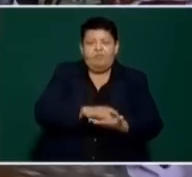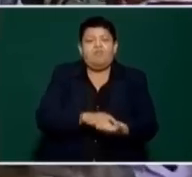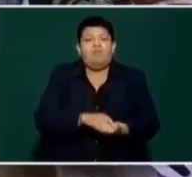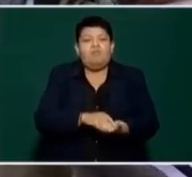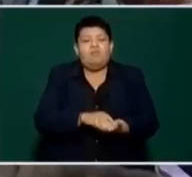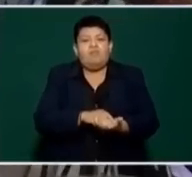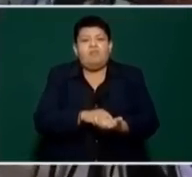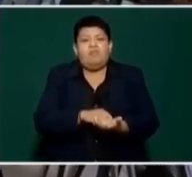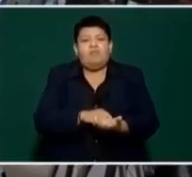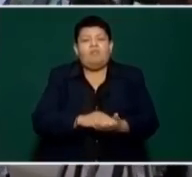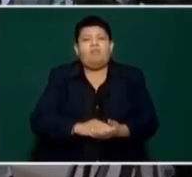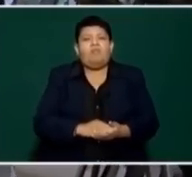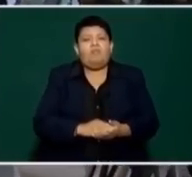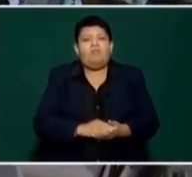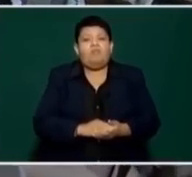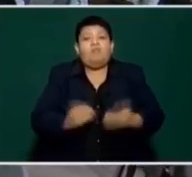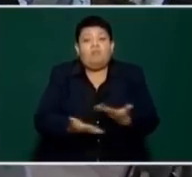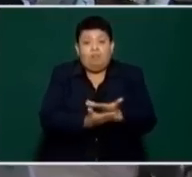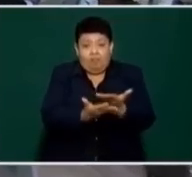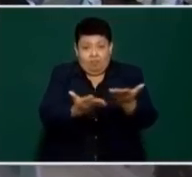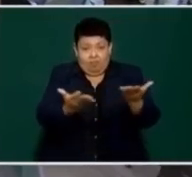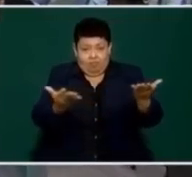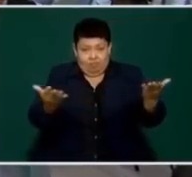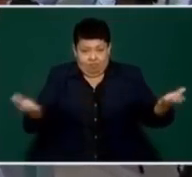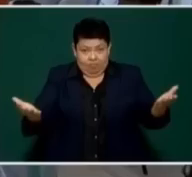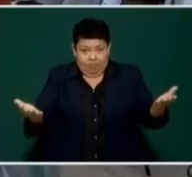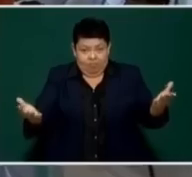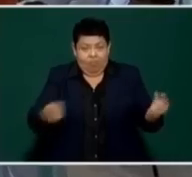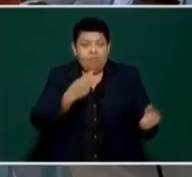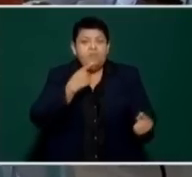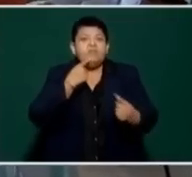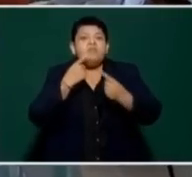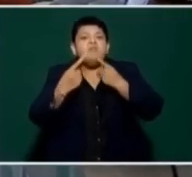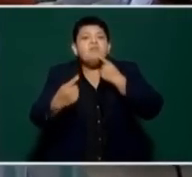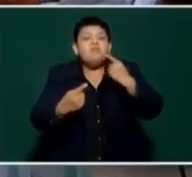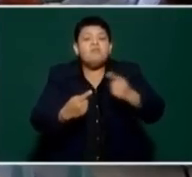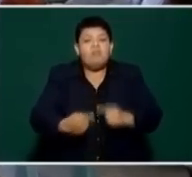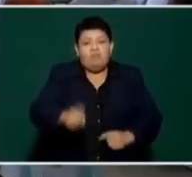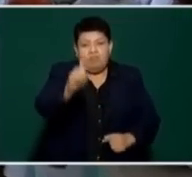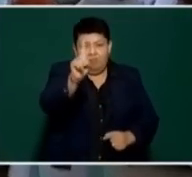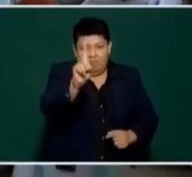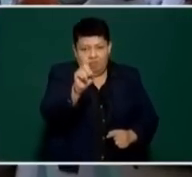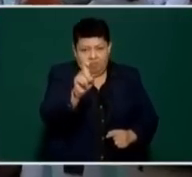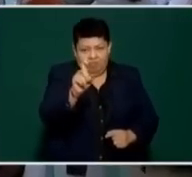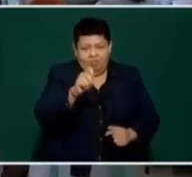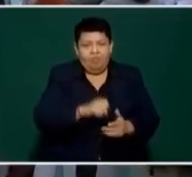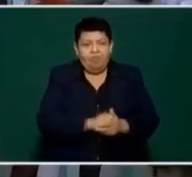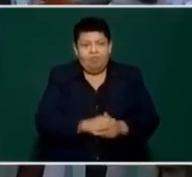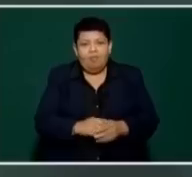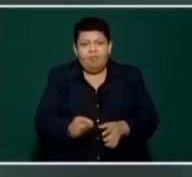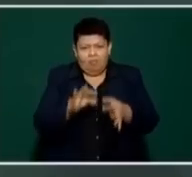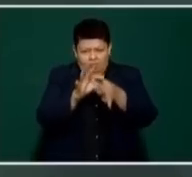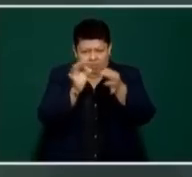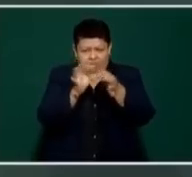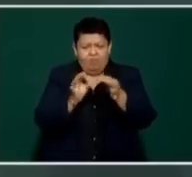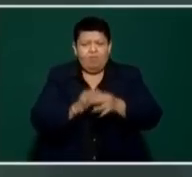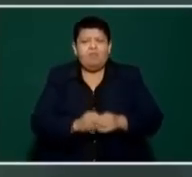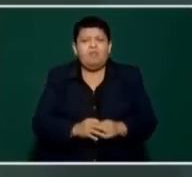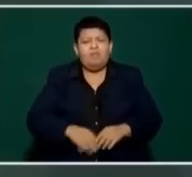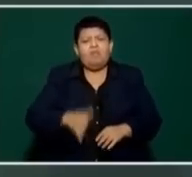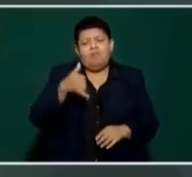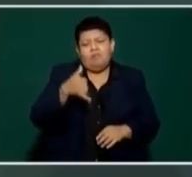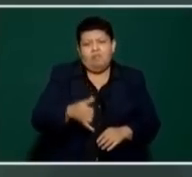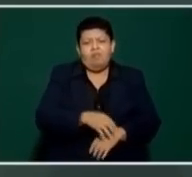se presentó esta denuncia sobre lo del agua a la que haces referencia y